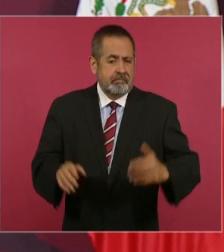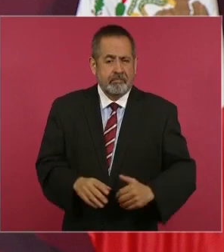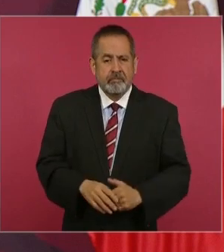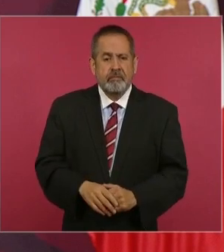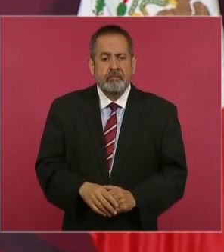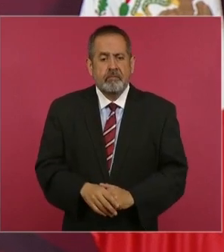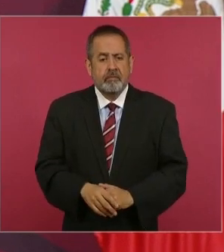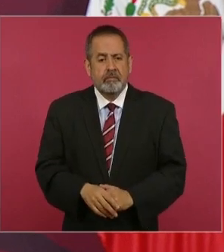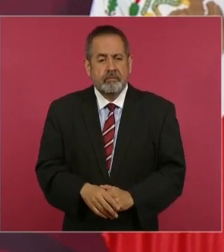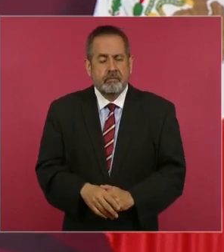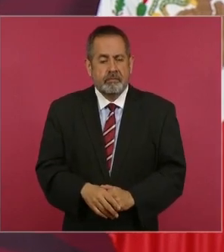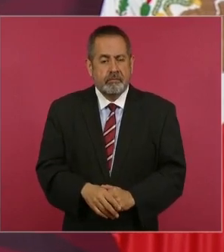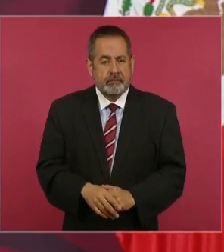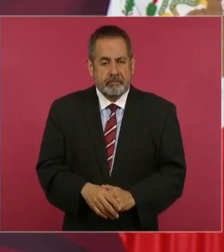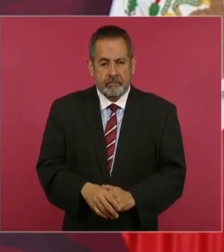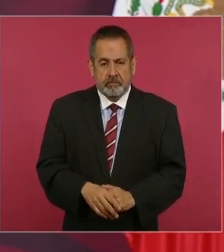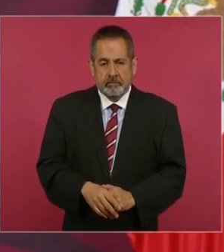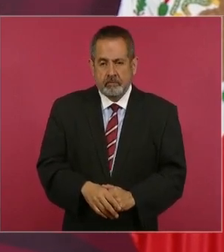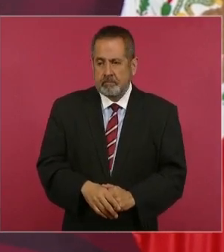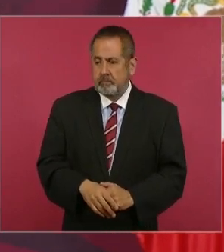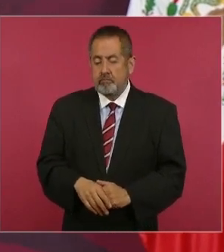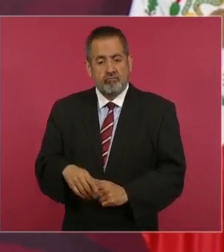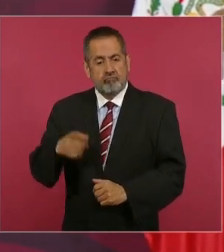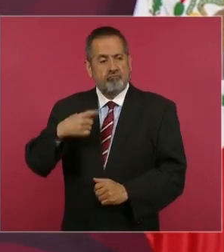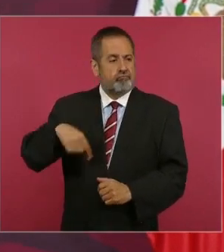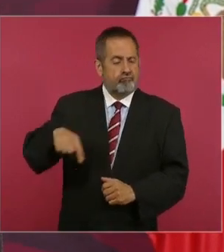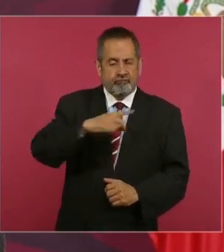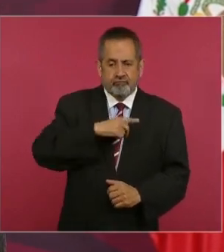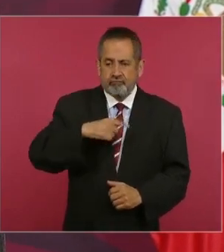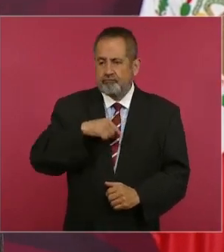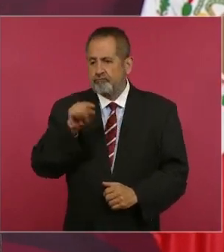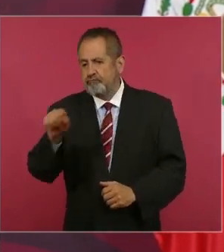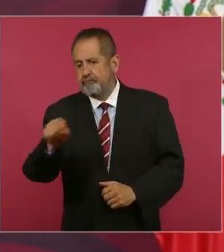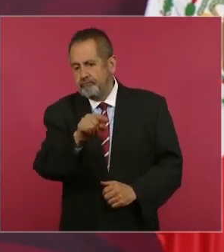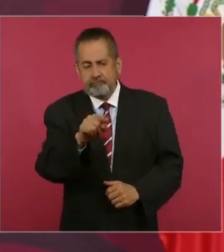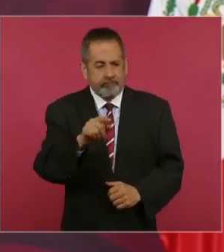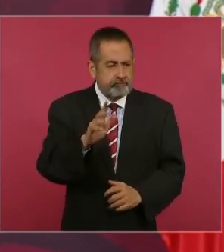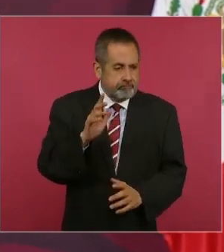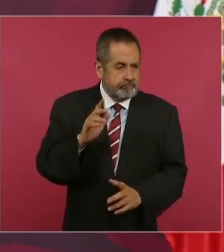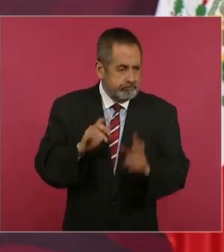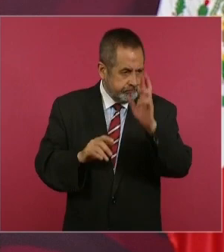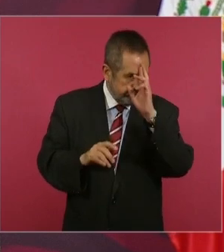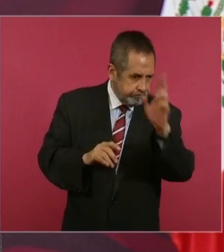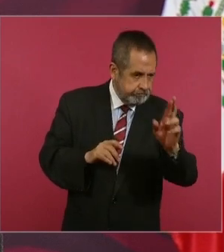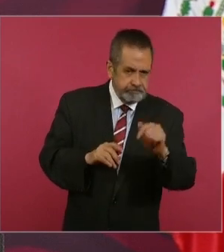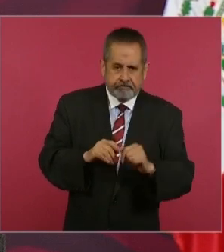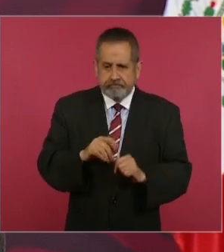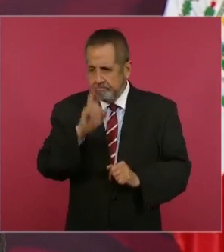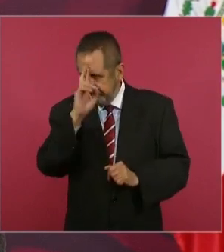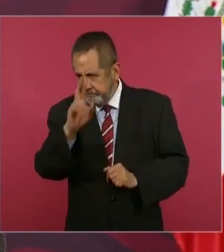criterio aprender a ser respetuosos con